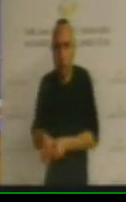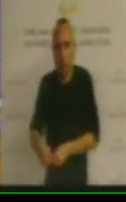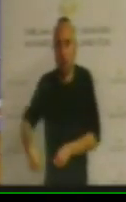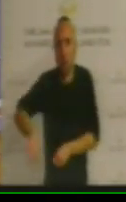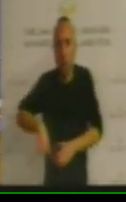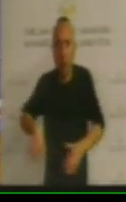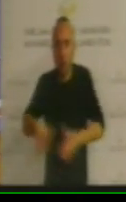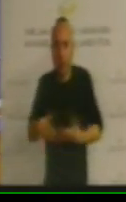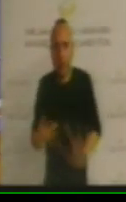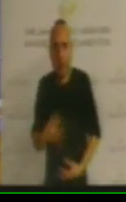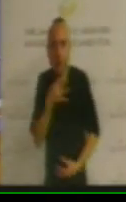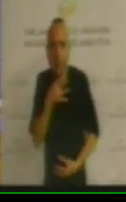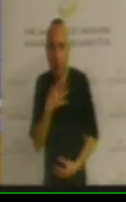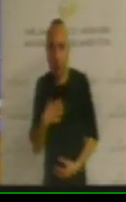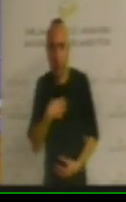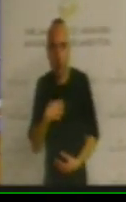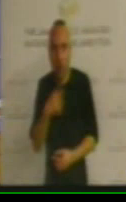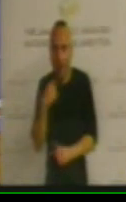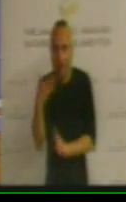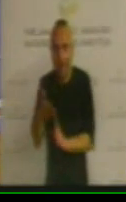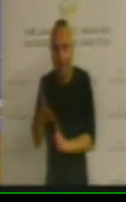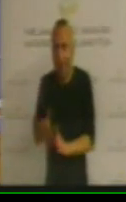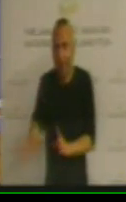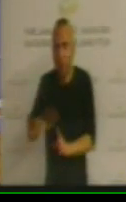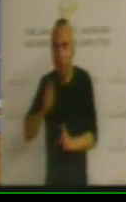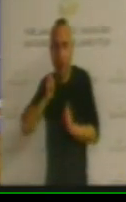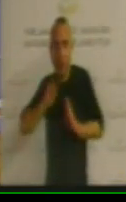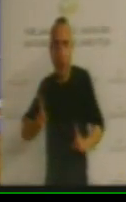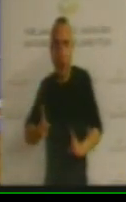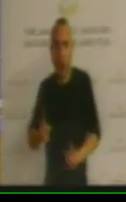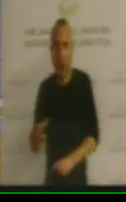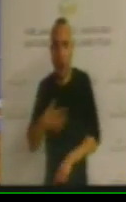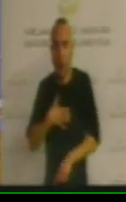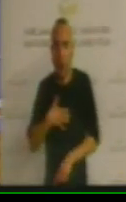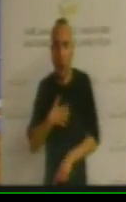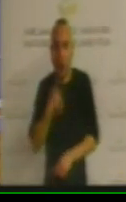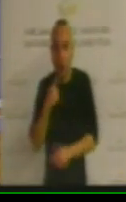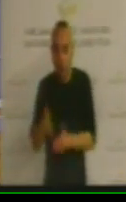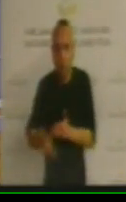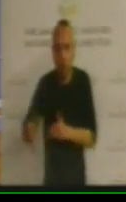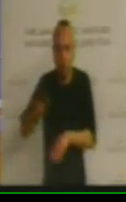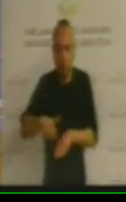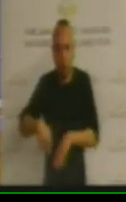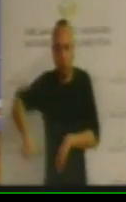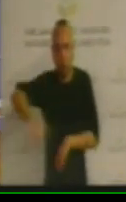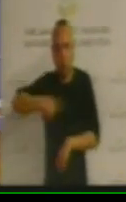no llegamos, no podemos intervenir en esa prevención, que es el futuro de nuestros jóvenes. Muchas gracias.